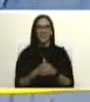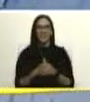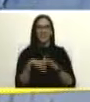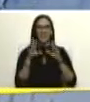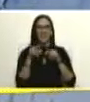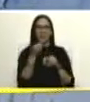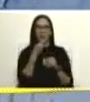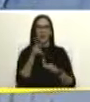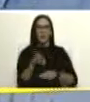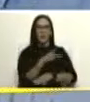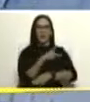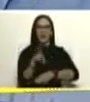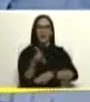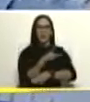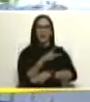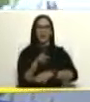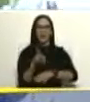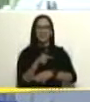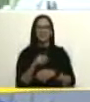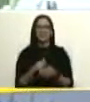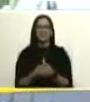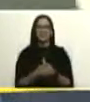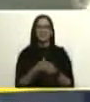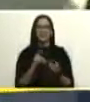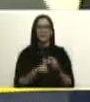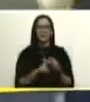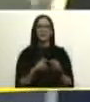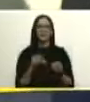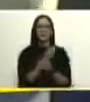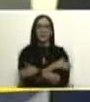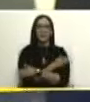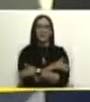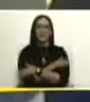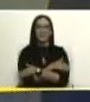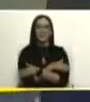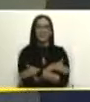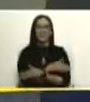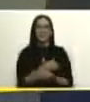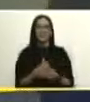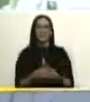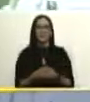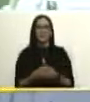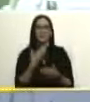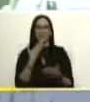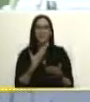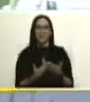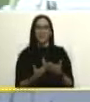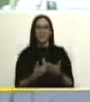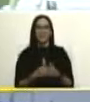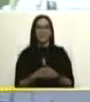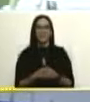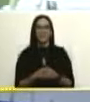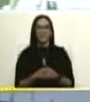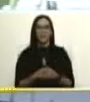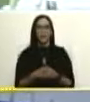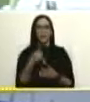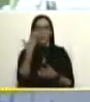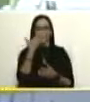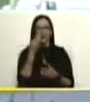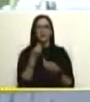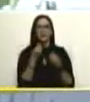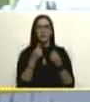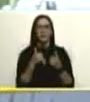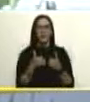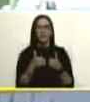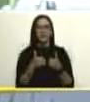Escribe buenos poemas, ¿oíste? Silita, te felicito, ¿vale? Gracias. ¿Eh? Me parece muy bien que... Y